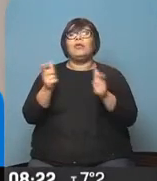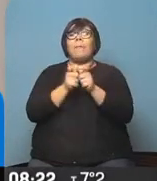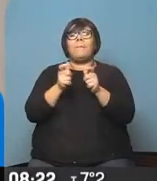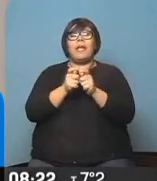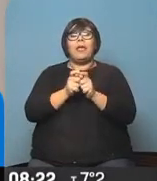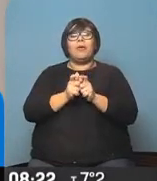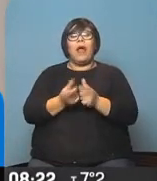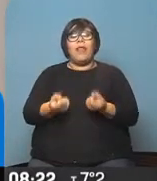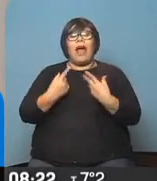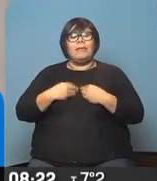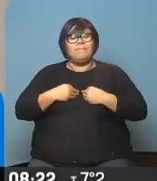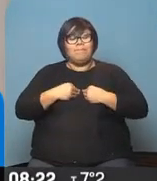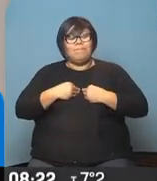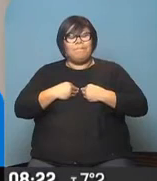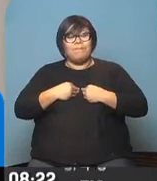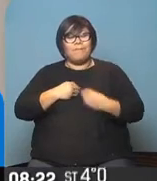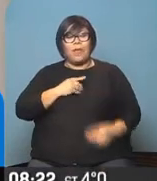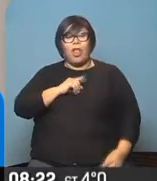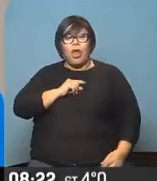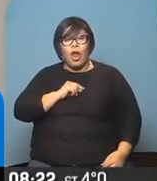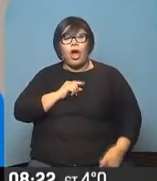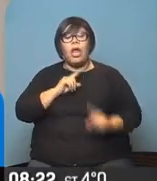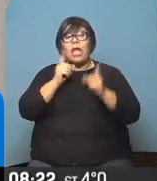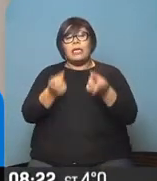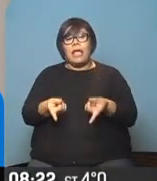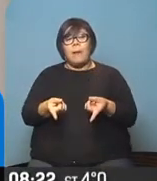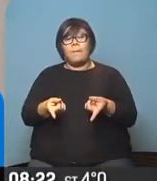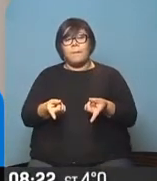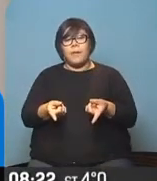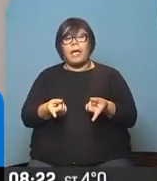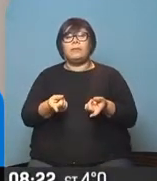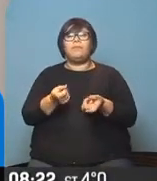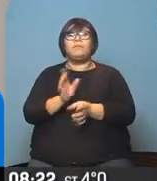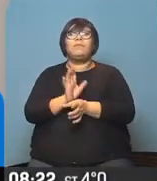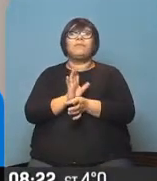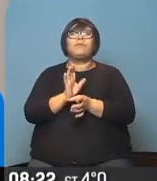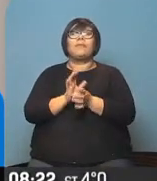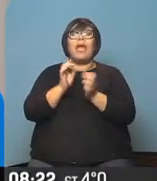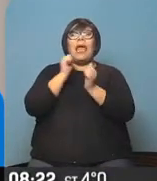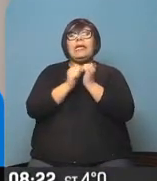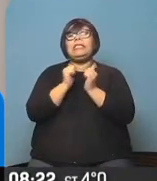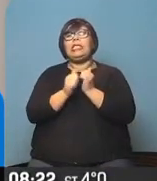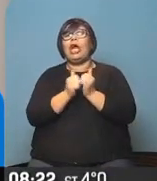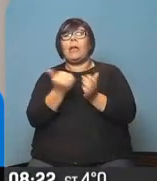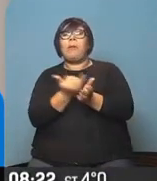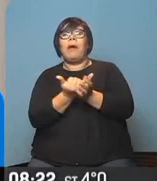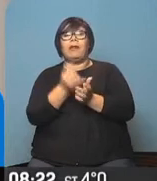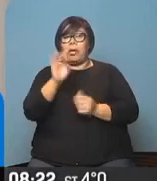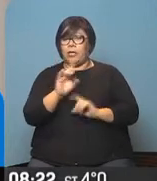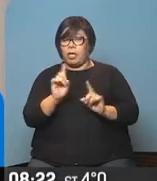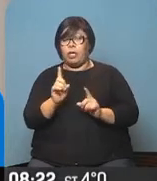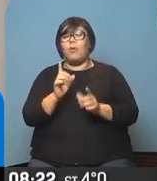al espectador le llega también desde, no solo desde el cuentito, sino también desde las